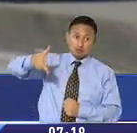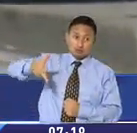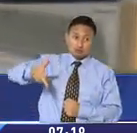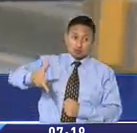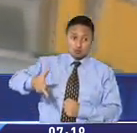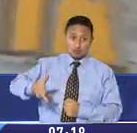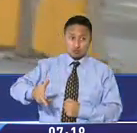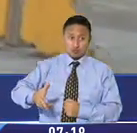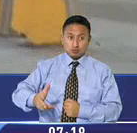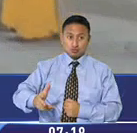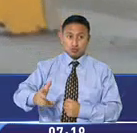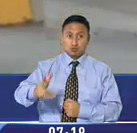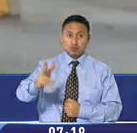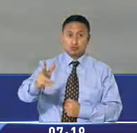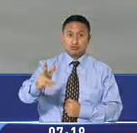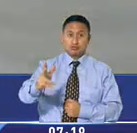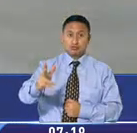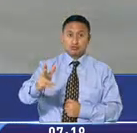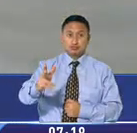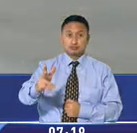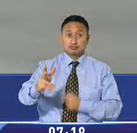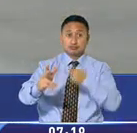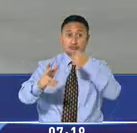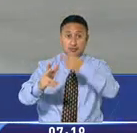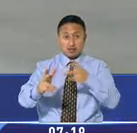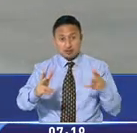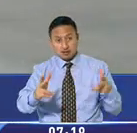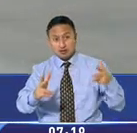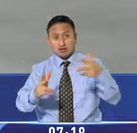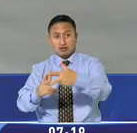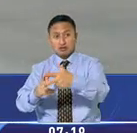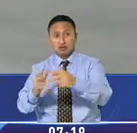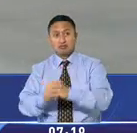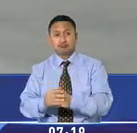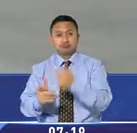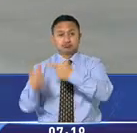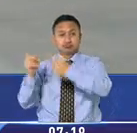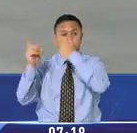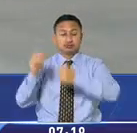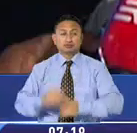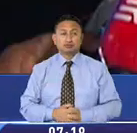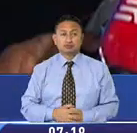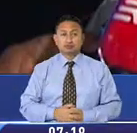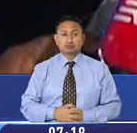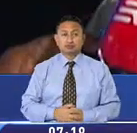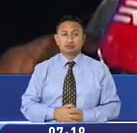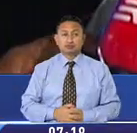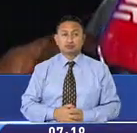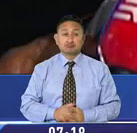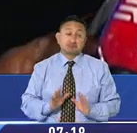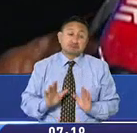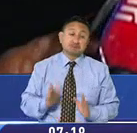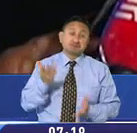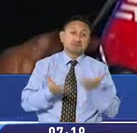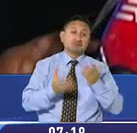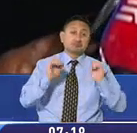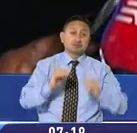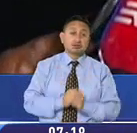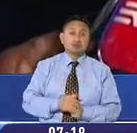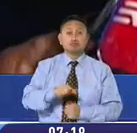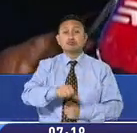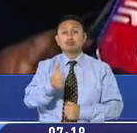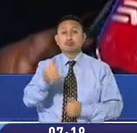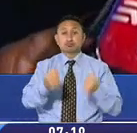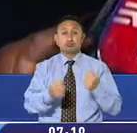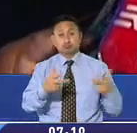en el ingreso hacia Mucholote, se generó el ataque sorpresivo. Aparentemente habrían sido interceptados por otro